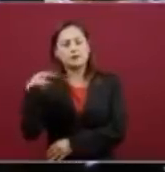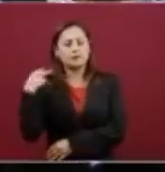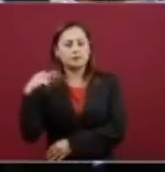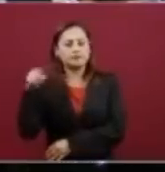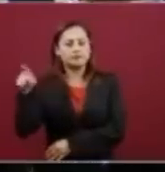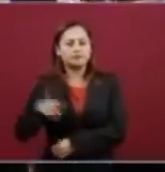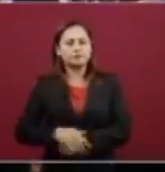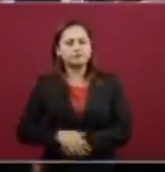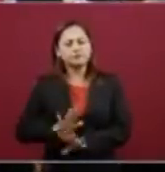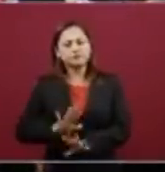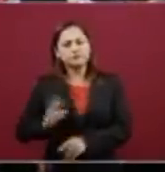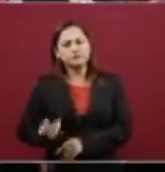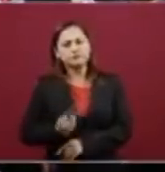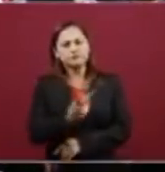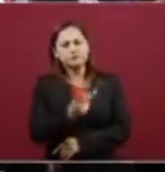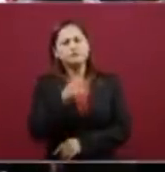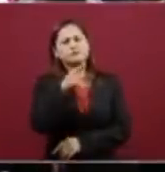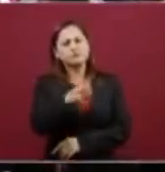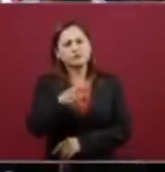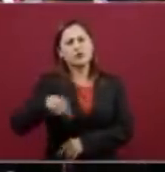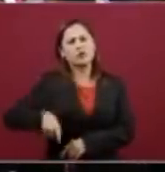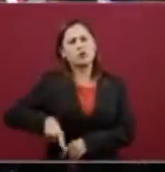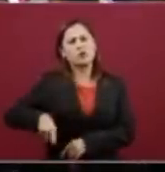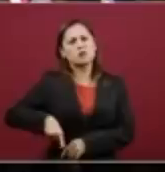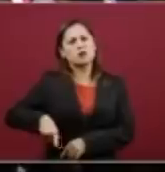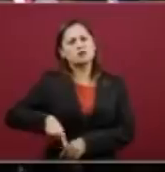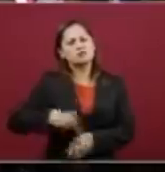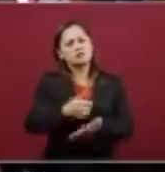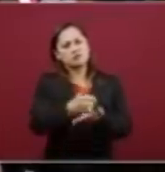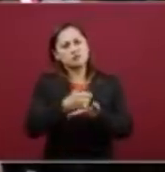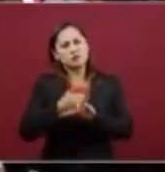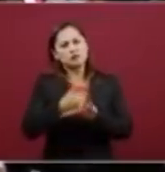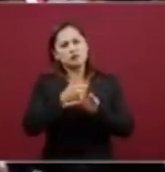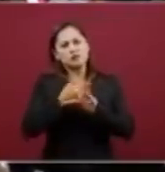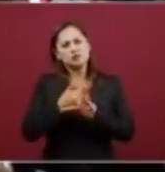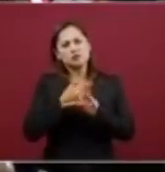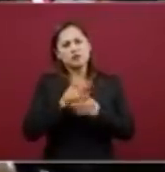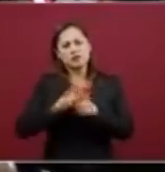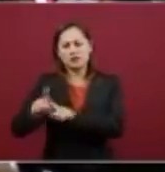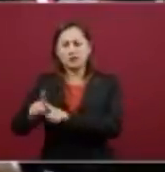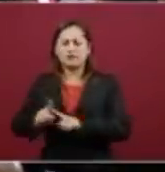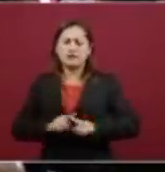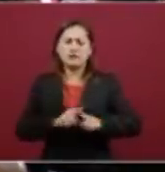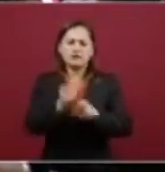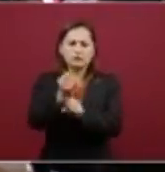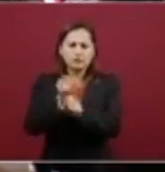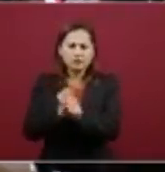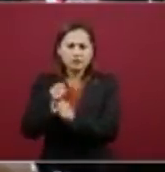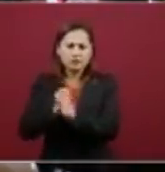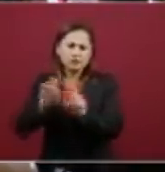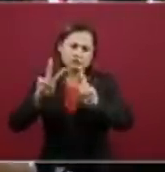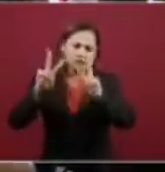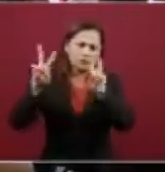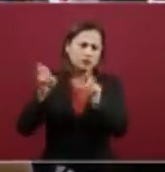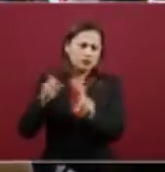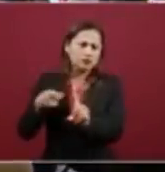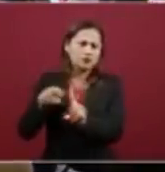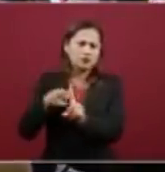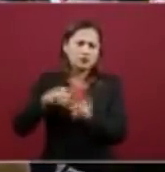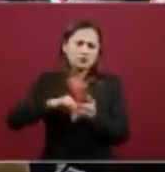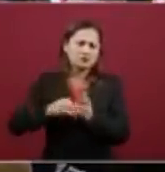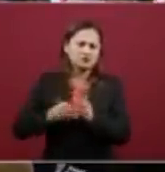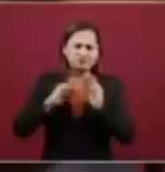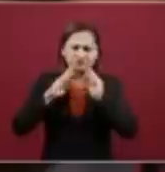pueda ofrecer el Estado a quienes se dedican a las investigaciones respecto al crimen organizado, yo creo que también es